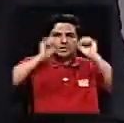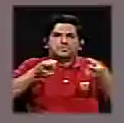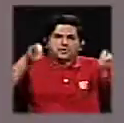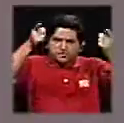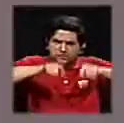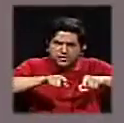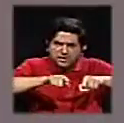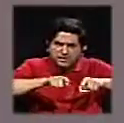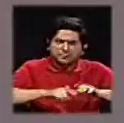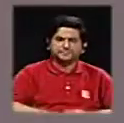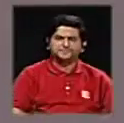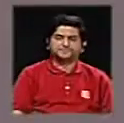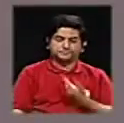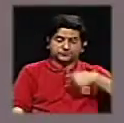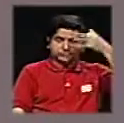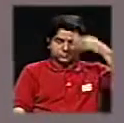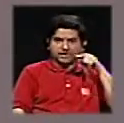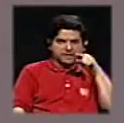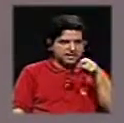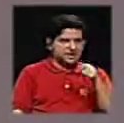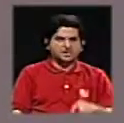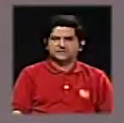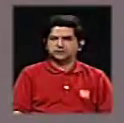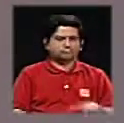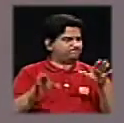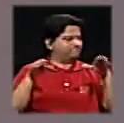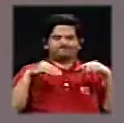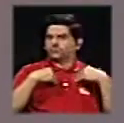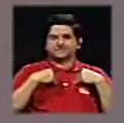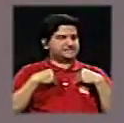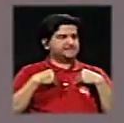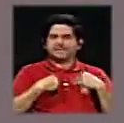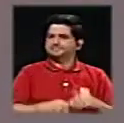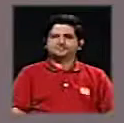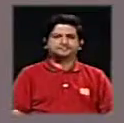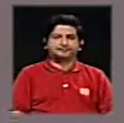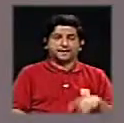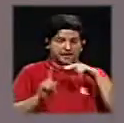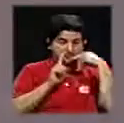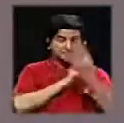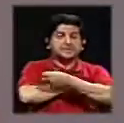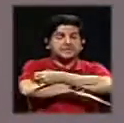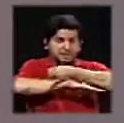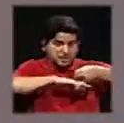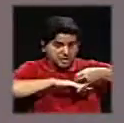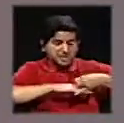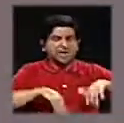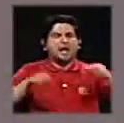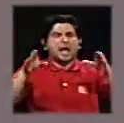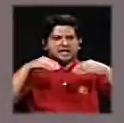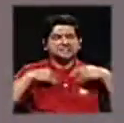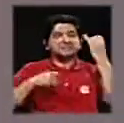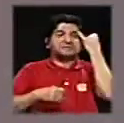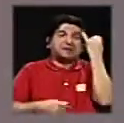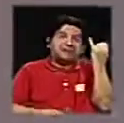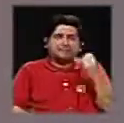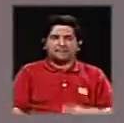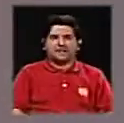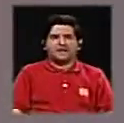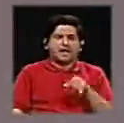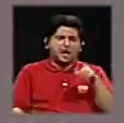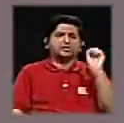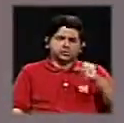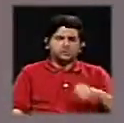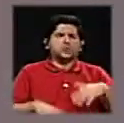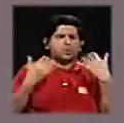ocurrir. Nosotros consideramos que eso no es aceptable desde el punto de vista de ingeniería. ¿Es aceptable el argumento de que llegó mucha